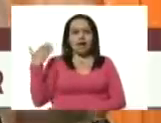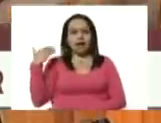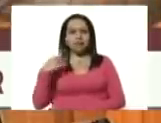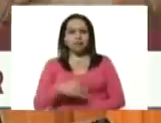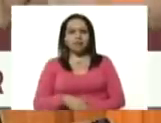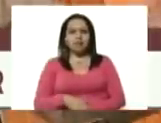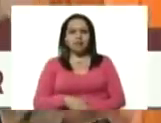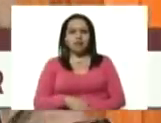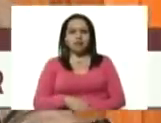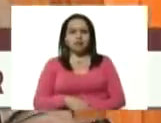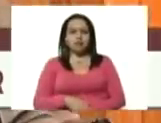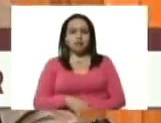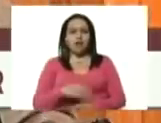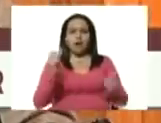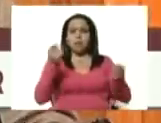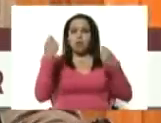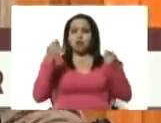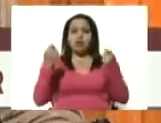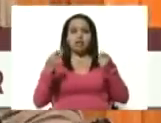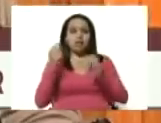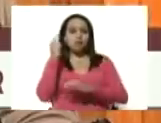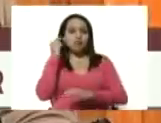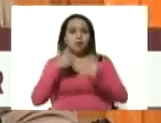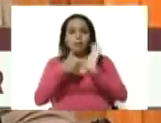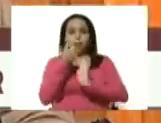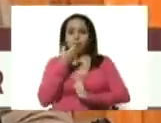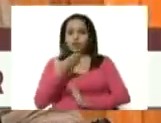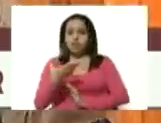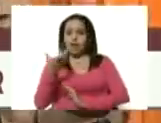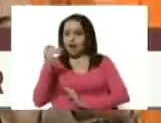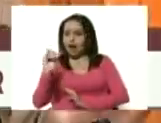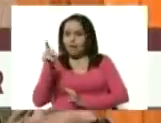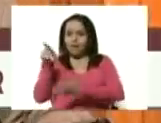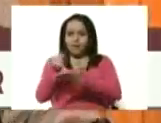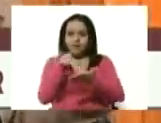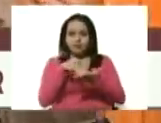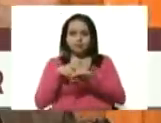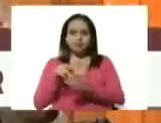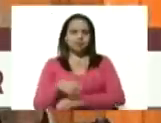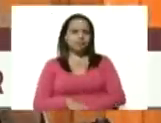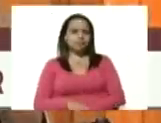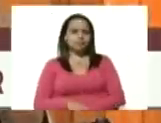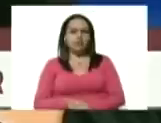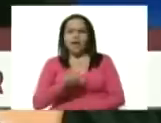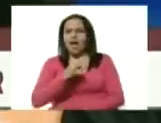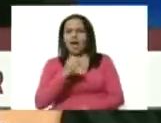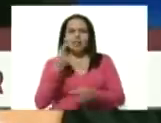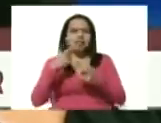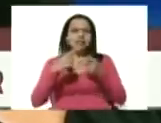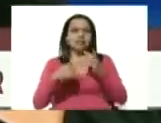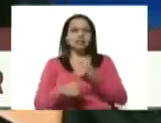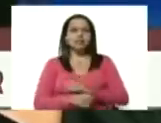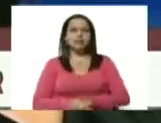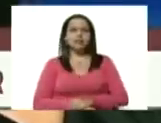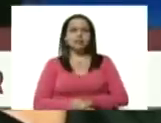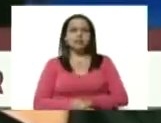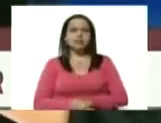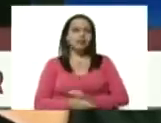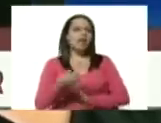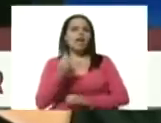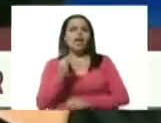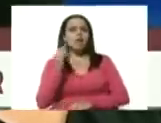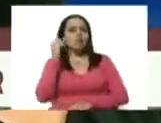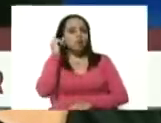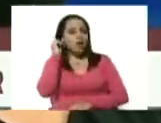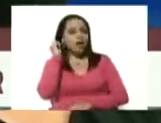había muchachas más bonitas que las que estaban concursando. Había de todo. Eso sí, allí había mujeres